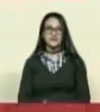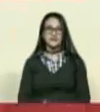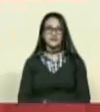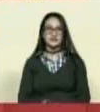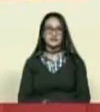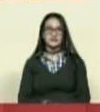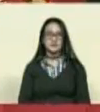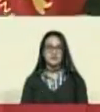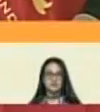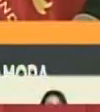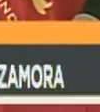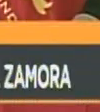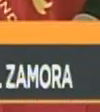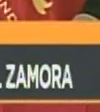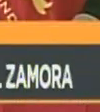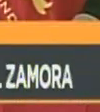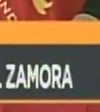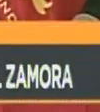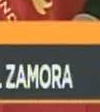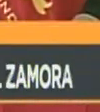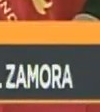Y me solicitan